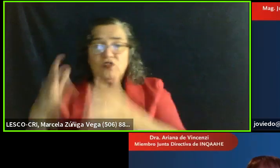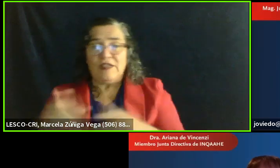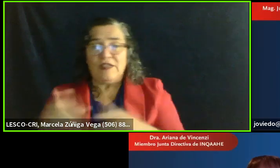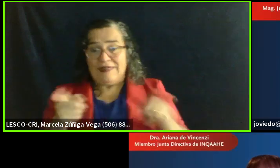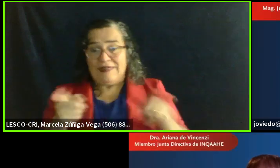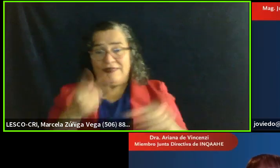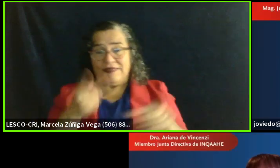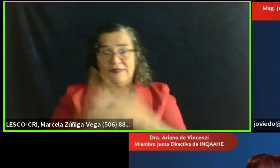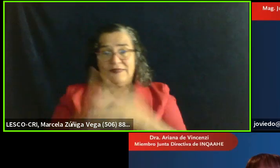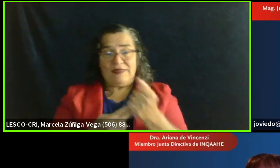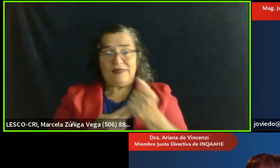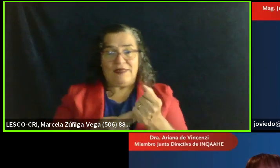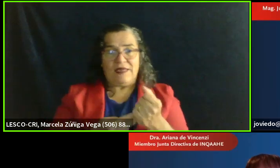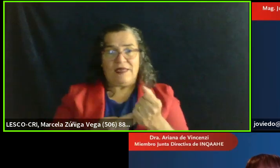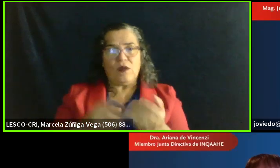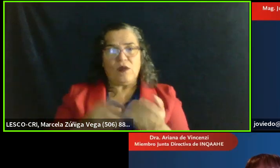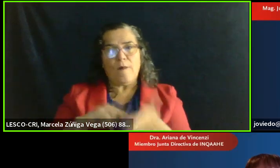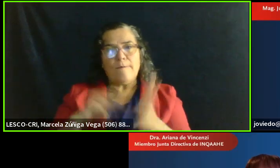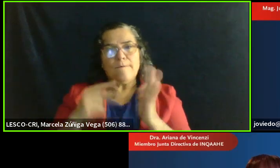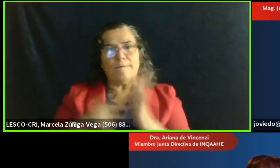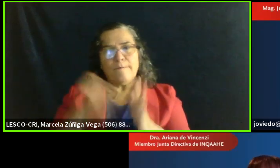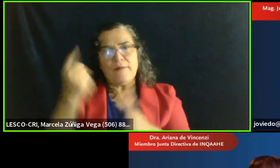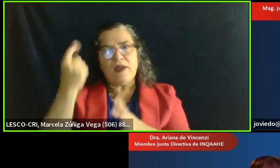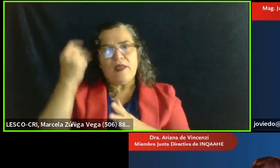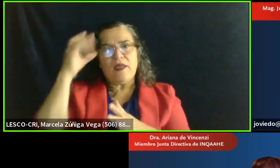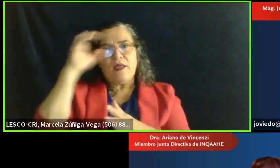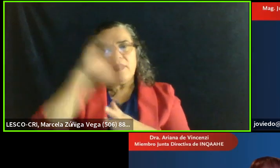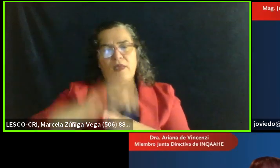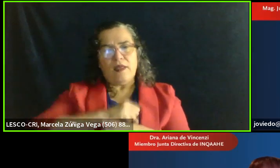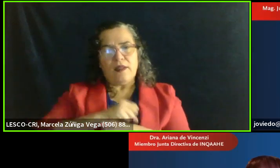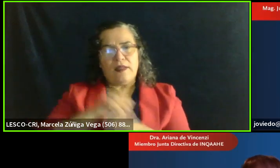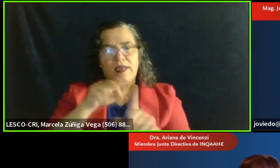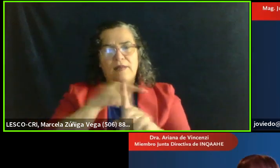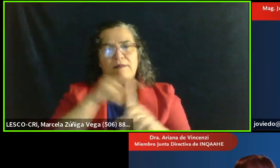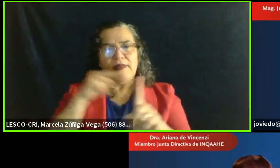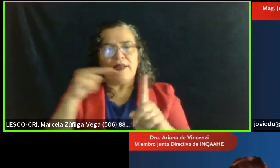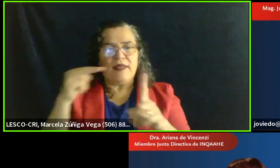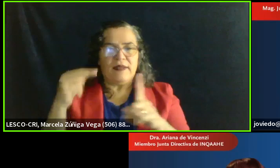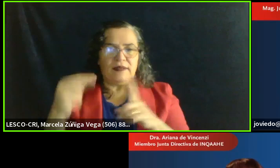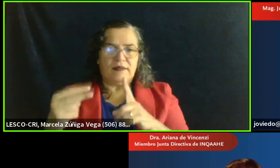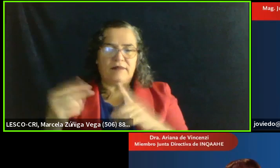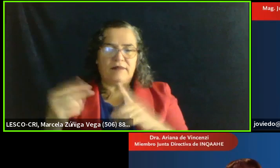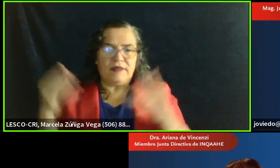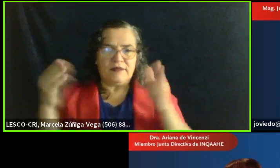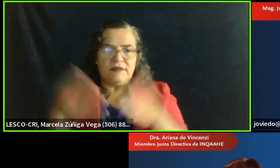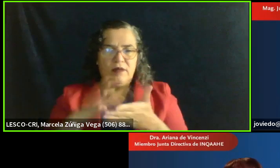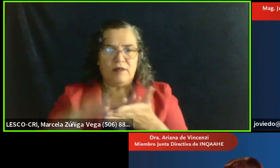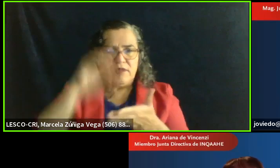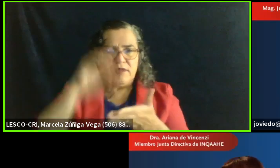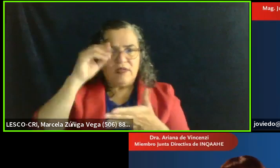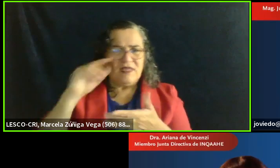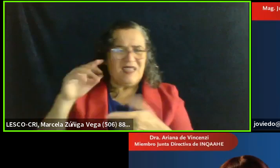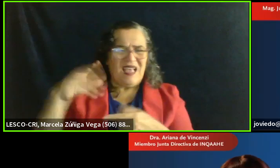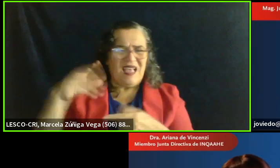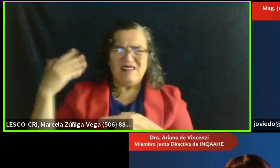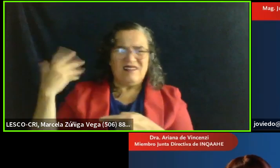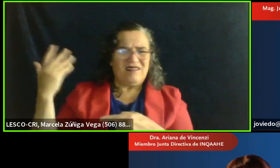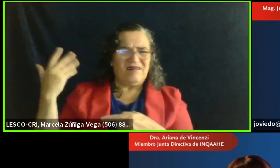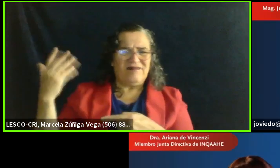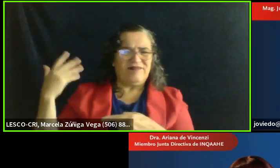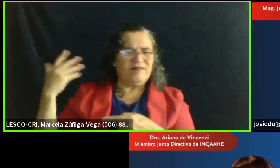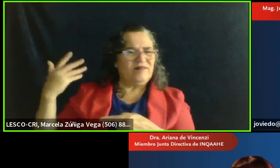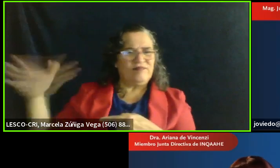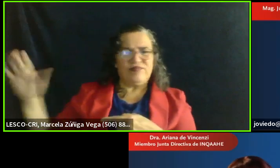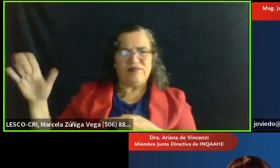paradigma centrado en el aprendizaje deja atrás esa lógica de provisión para abrazar la lógica de construcción